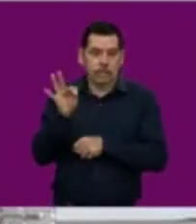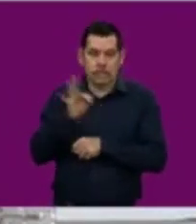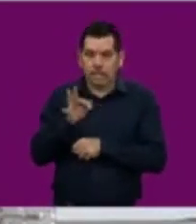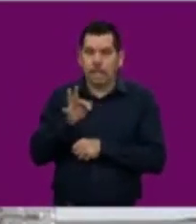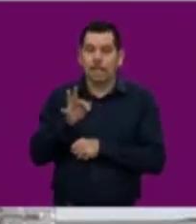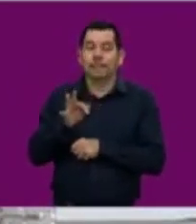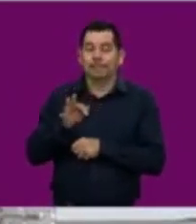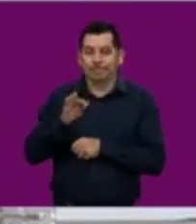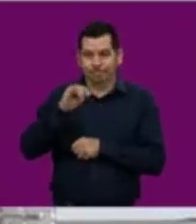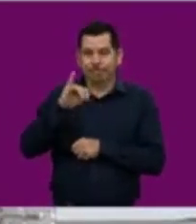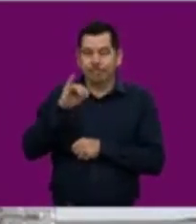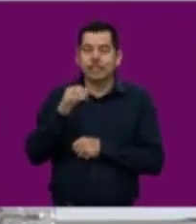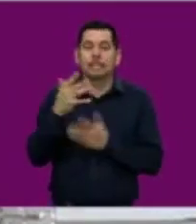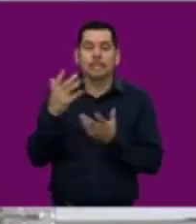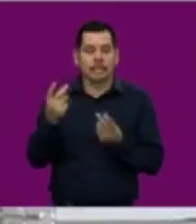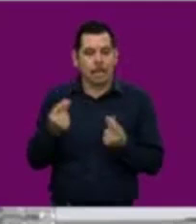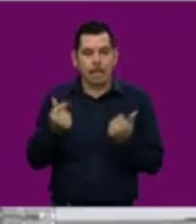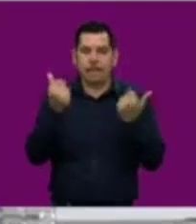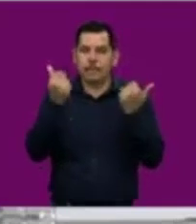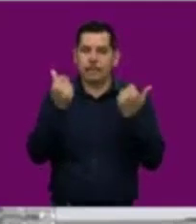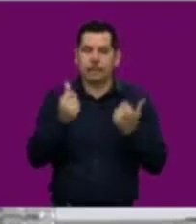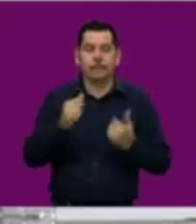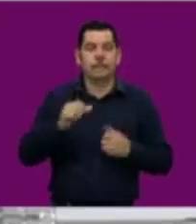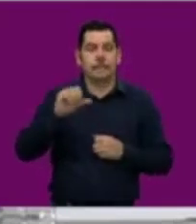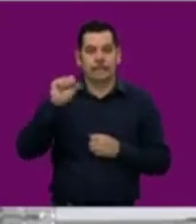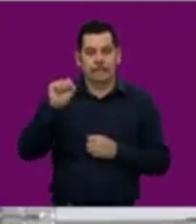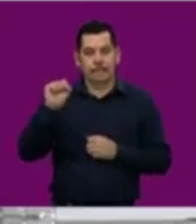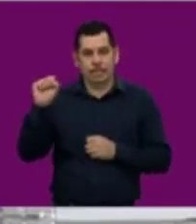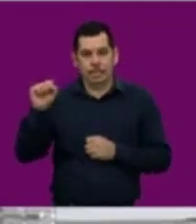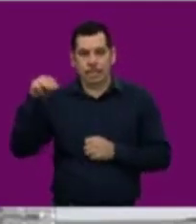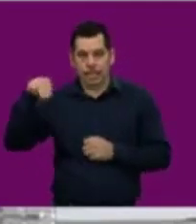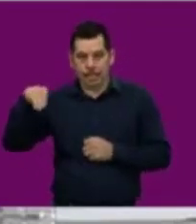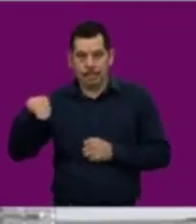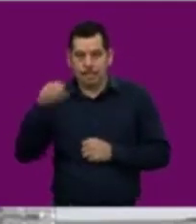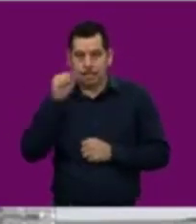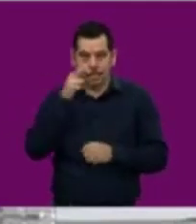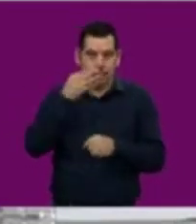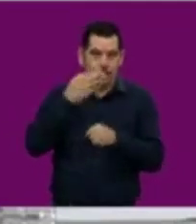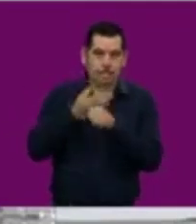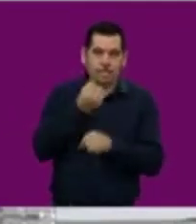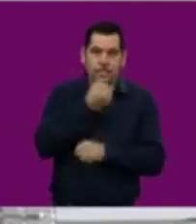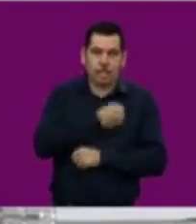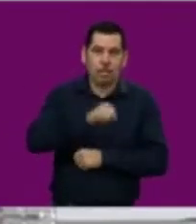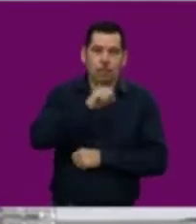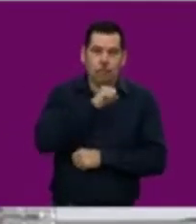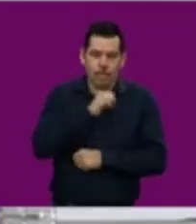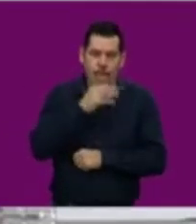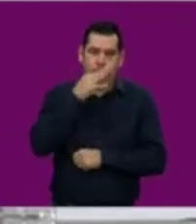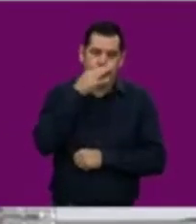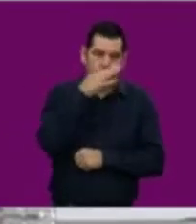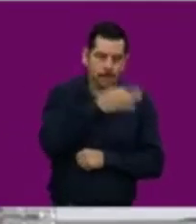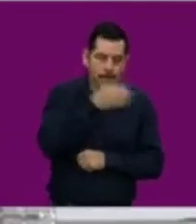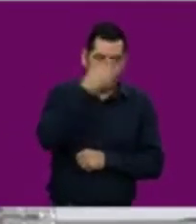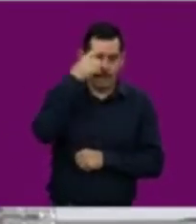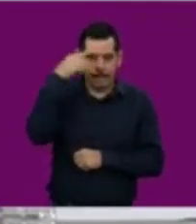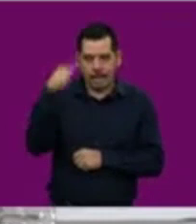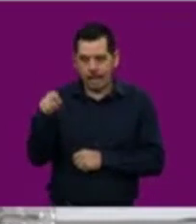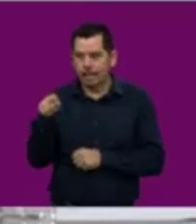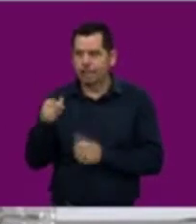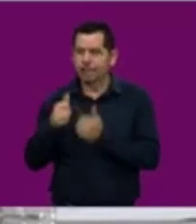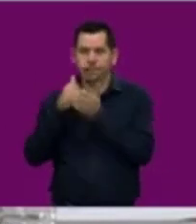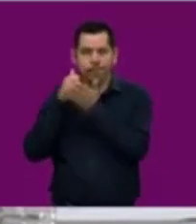secretaría de salud para que nos a alguna clínica para atención adecuada